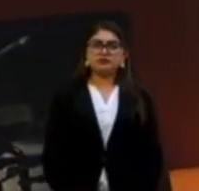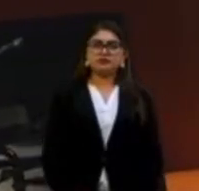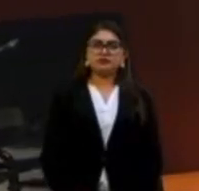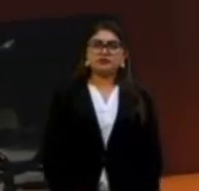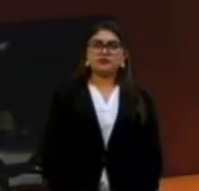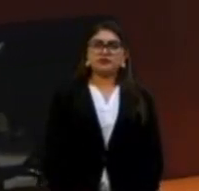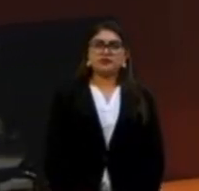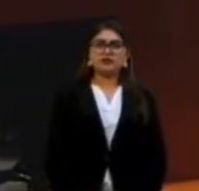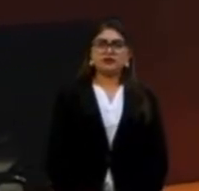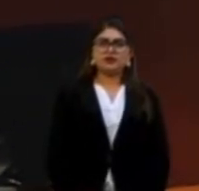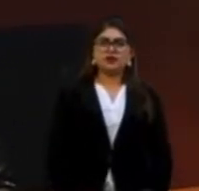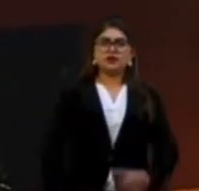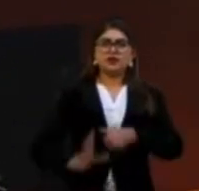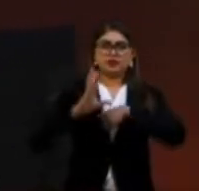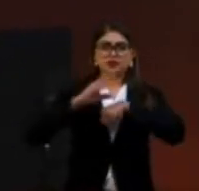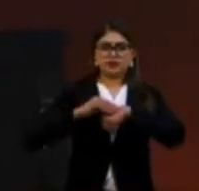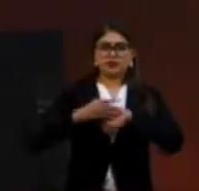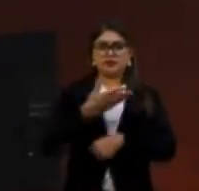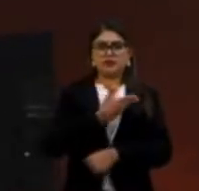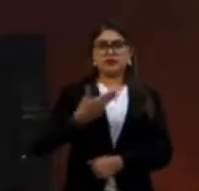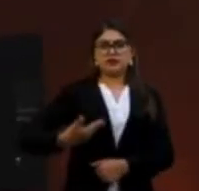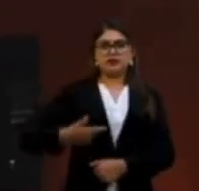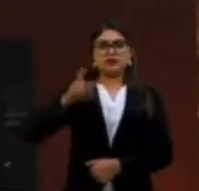Con su permiso, presidenta.